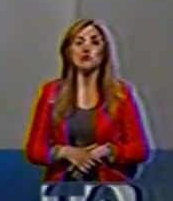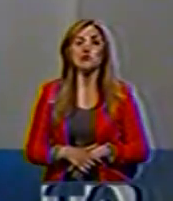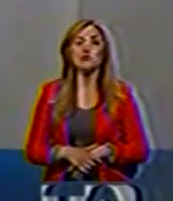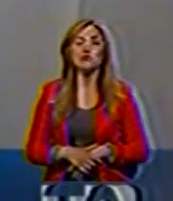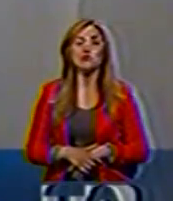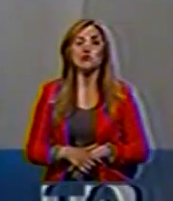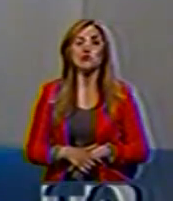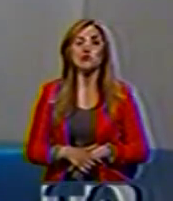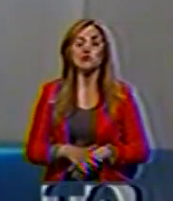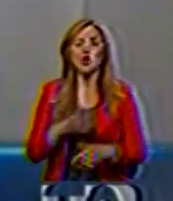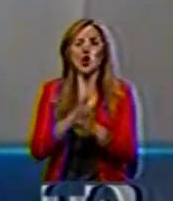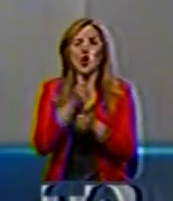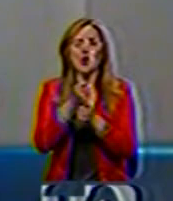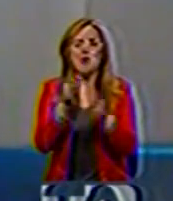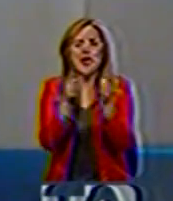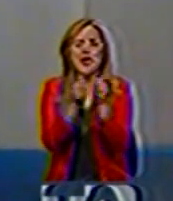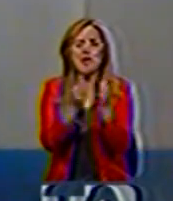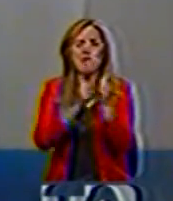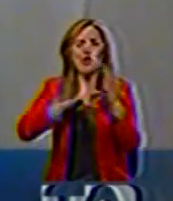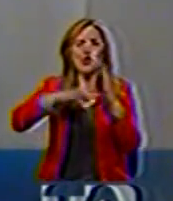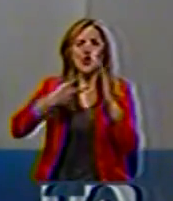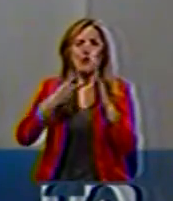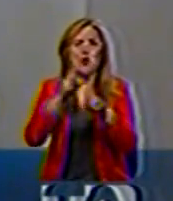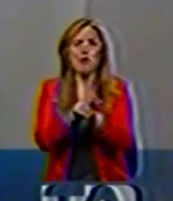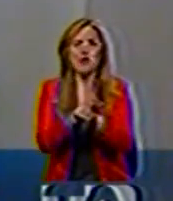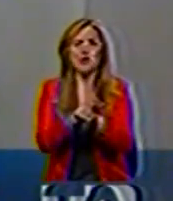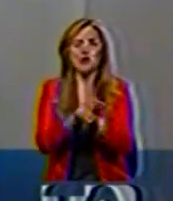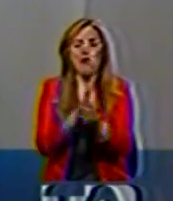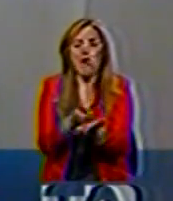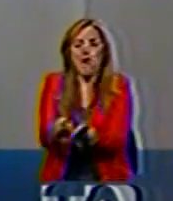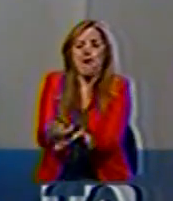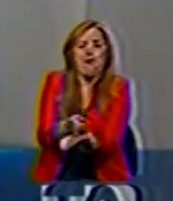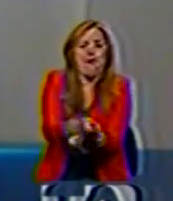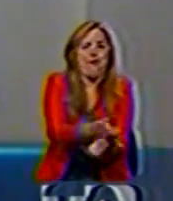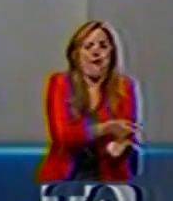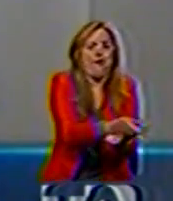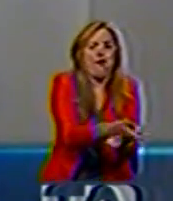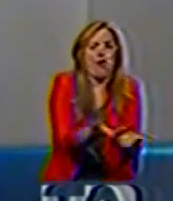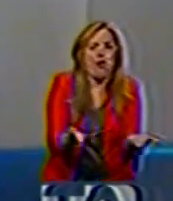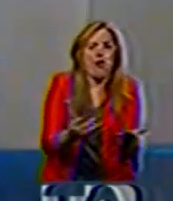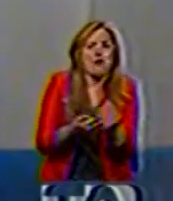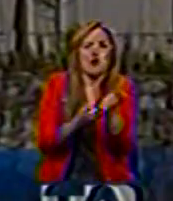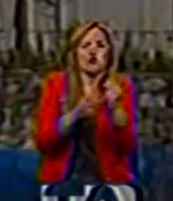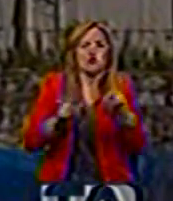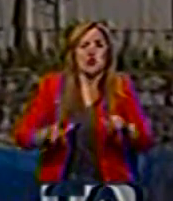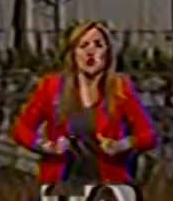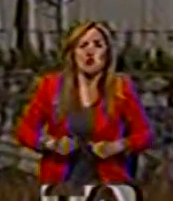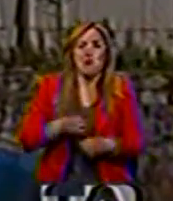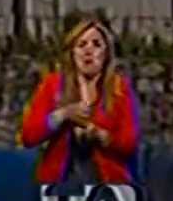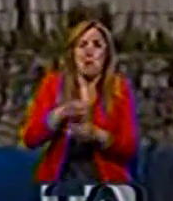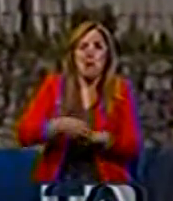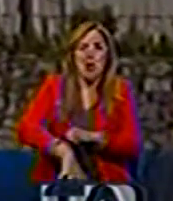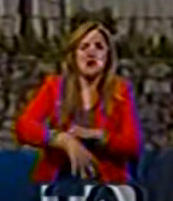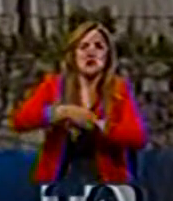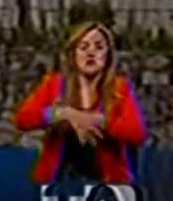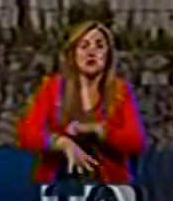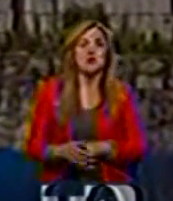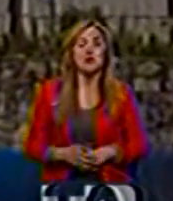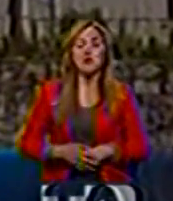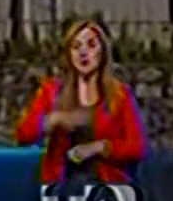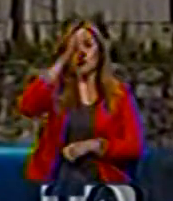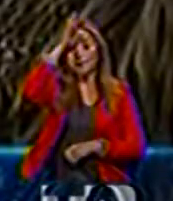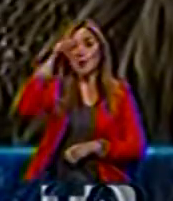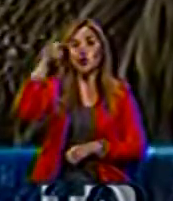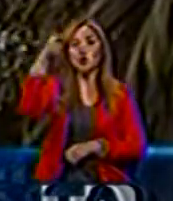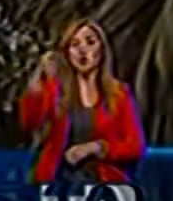de implementos médicos y hubo un mal gasto, un dispendio de los recursos de salud. El Hospital Móvil 1 la próxima